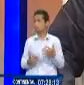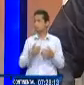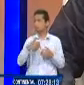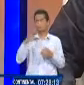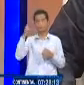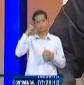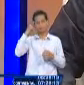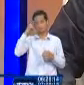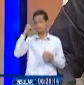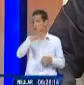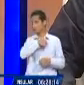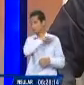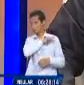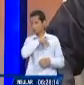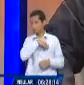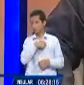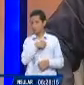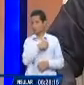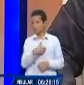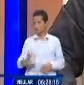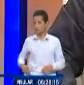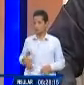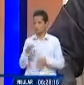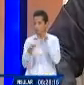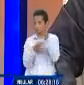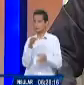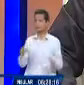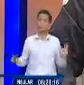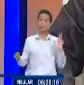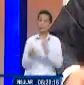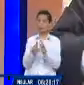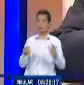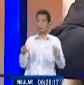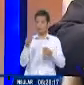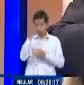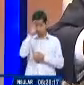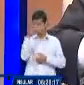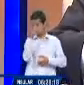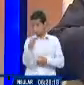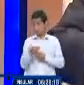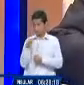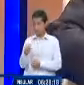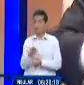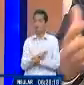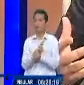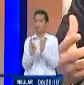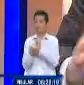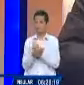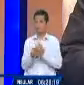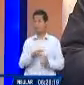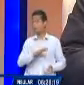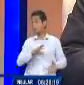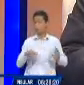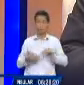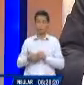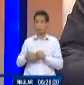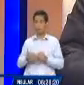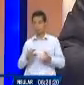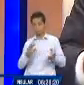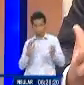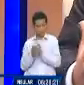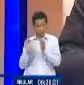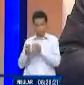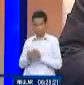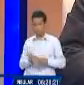personalmente ya le he planteado al presidente que debemos hacer una reforma a la ley de minería tenemos que hacer una ley de minería adecuada a la